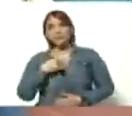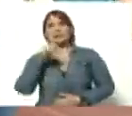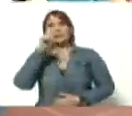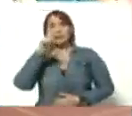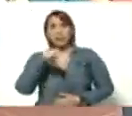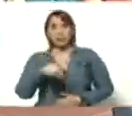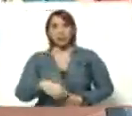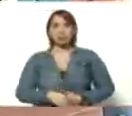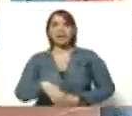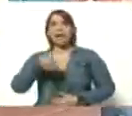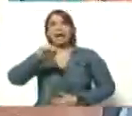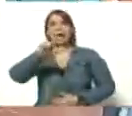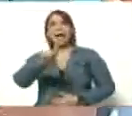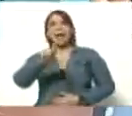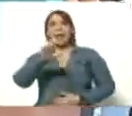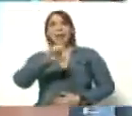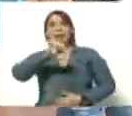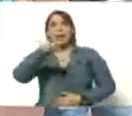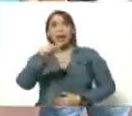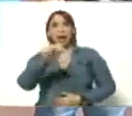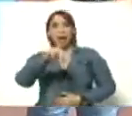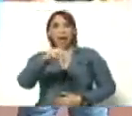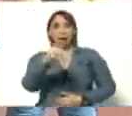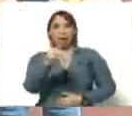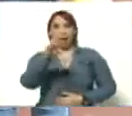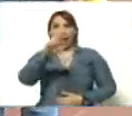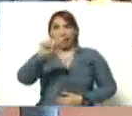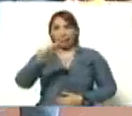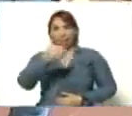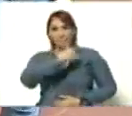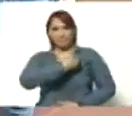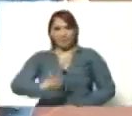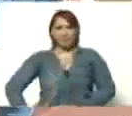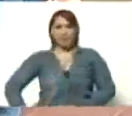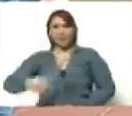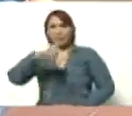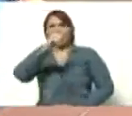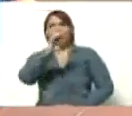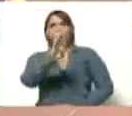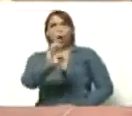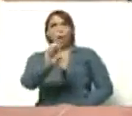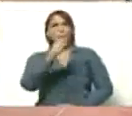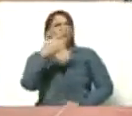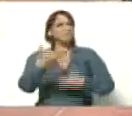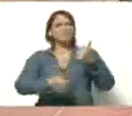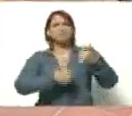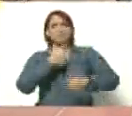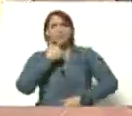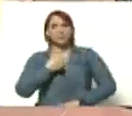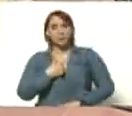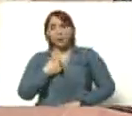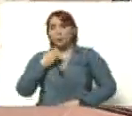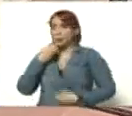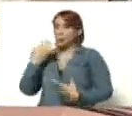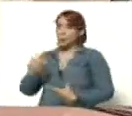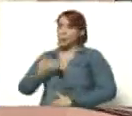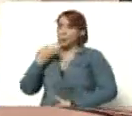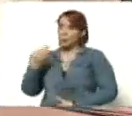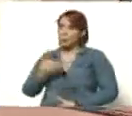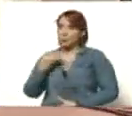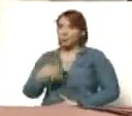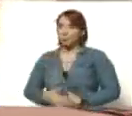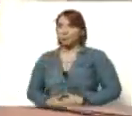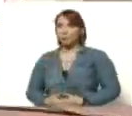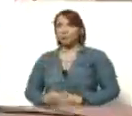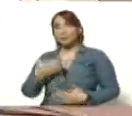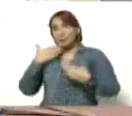Alejandra, ¿cómo estás, Alejandra? Muy bien, la presidenta de la OVE, ¿qué nos vas a decir tú hoy? Bueno, vice, buenas tardes. Saludarle, agradecer